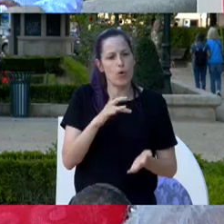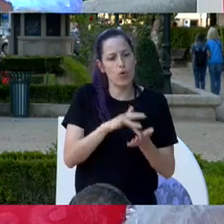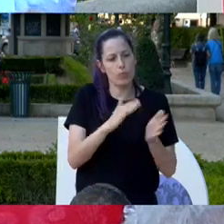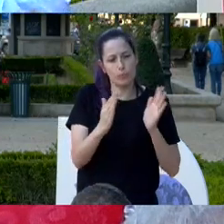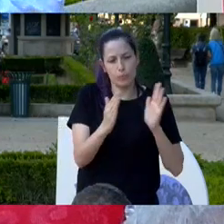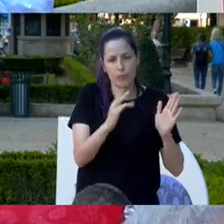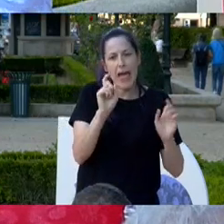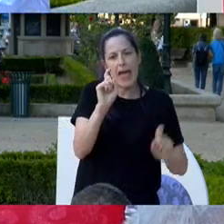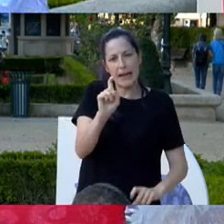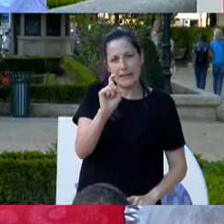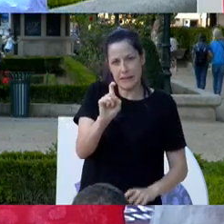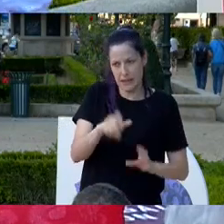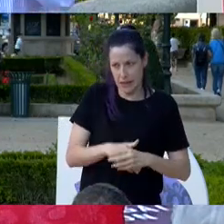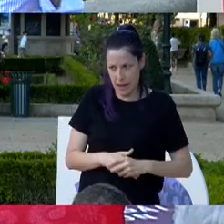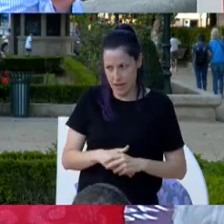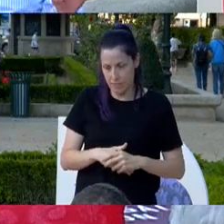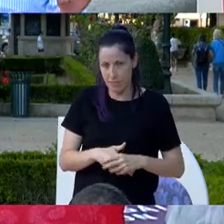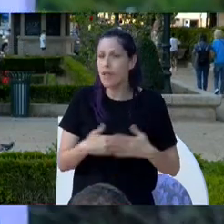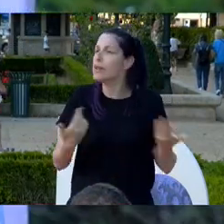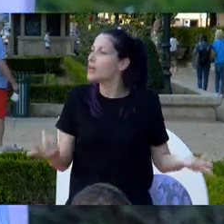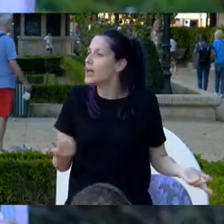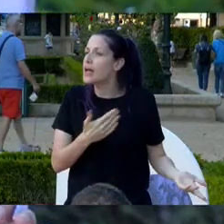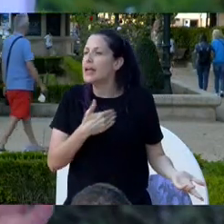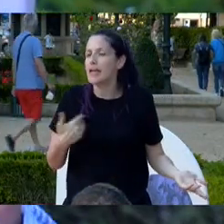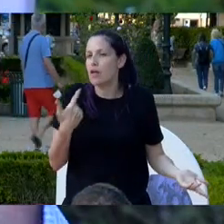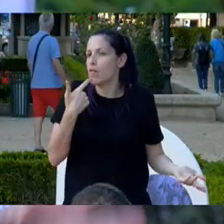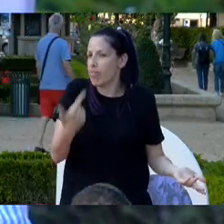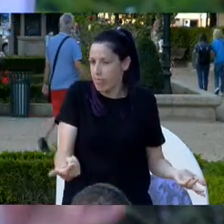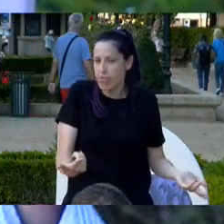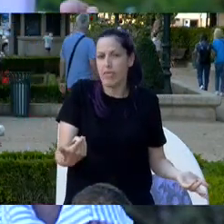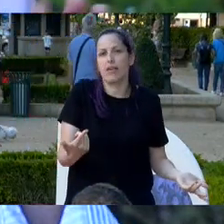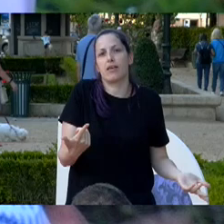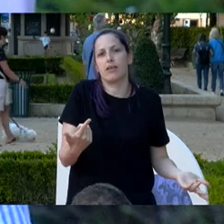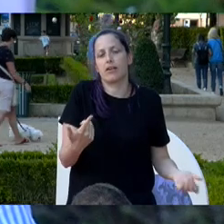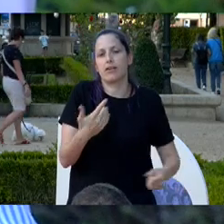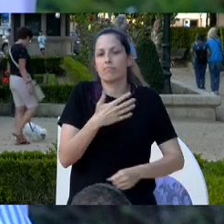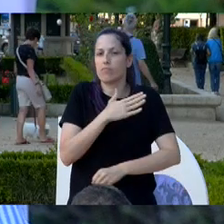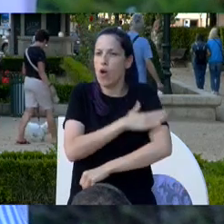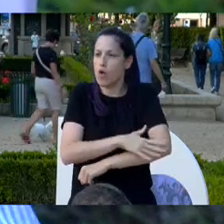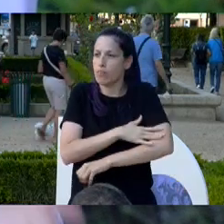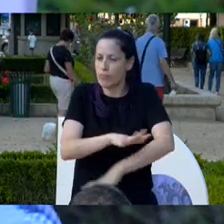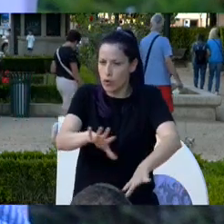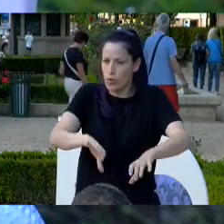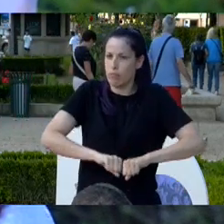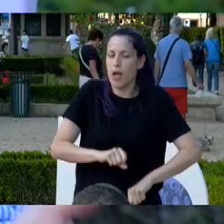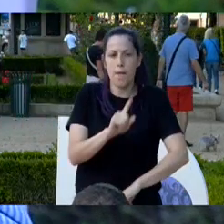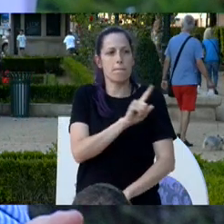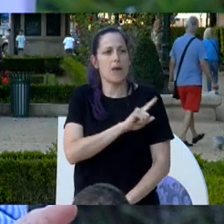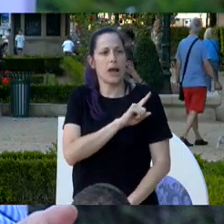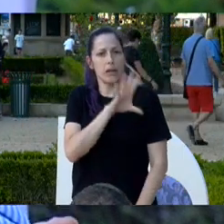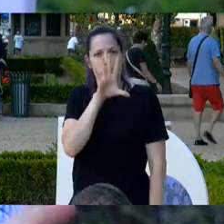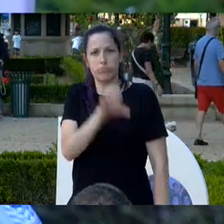Bueno, pues remato solo, si me incides, ¿sabéis sí. quién da o golpe de Estado no nome de Primo de Rivera? El general